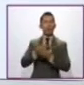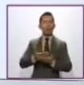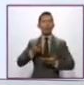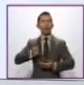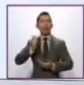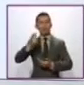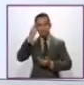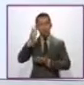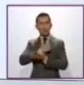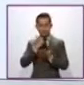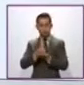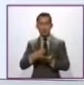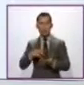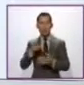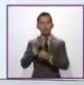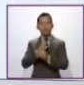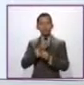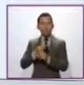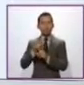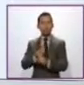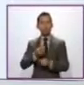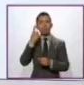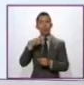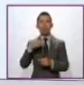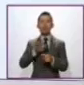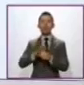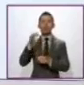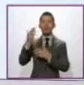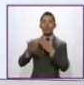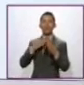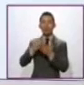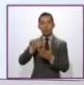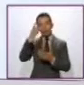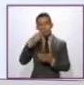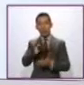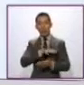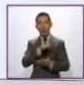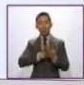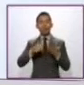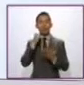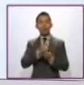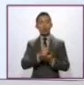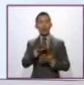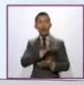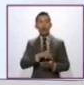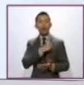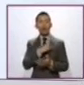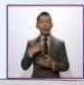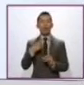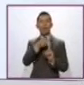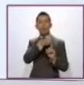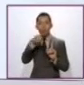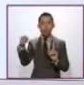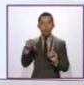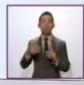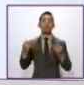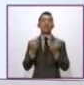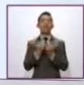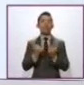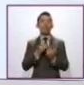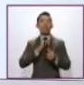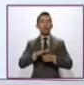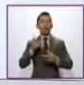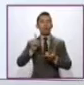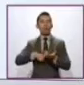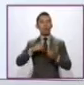estas zonas urbanas y hacia adelante cuál es su propuesta para que el crecimiento urbano tenga orden y permita generar polos de